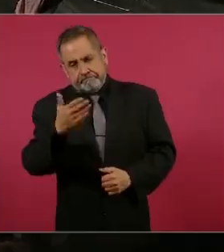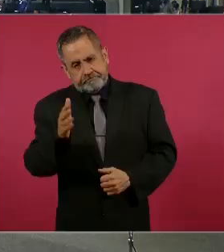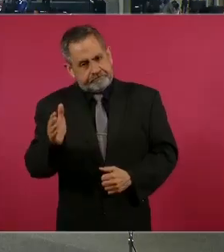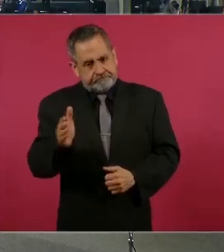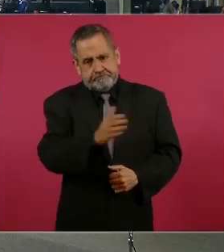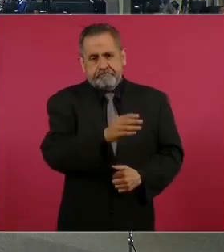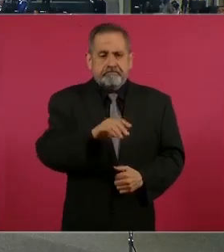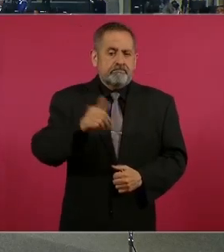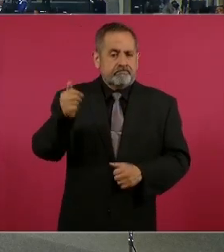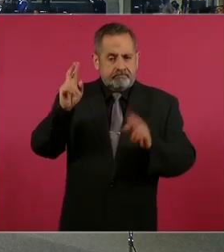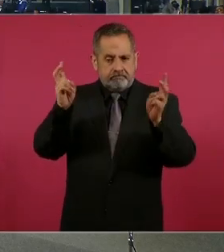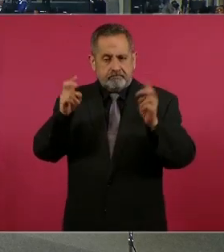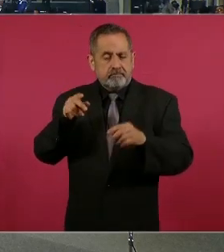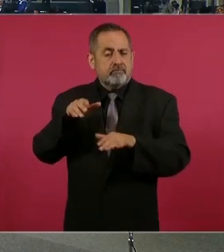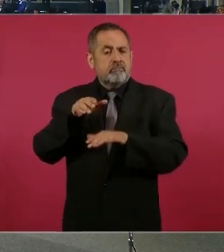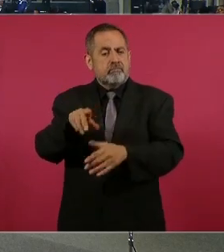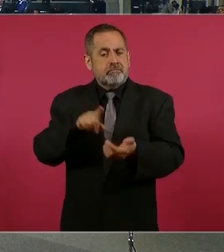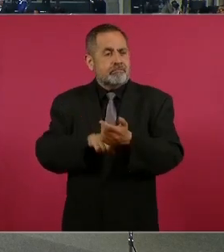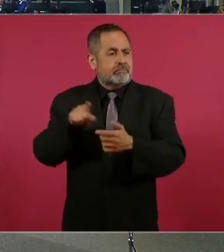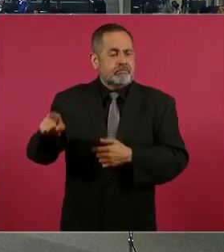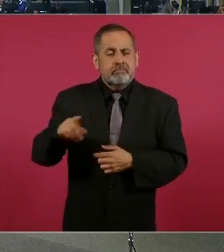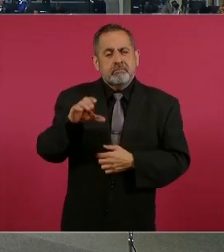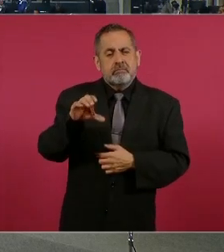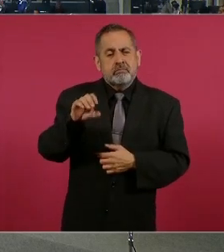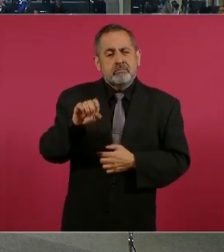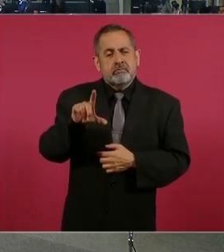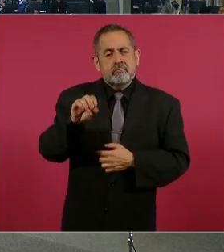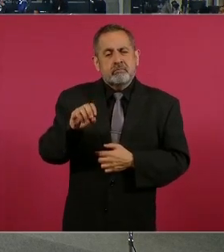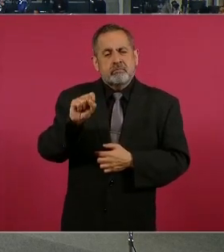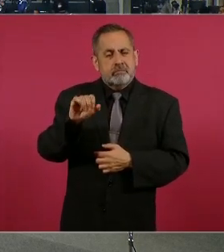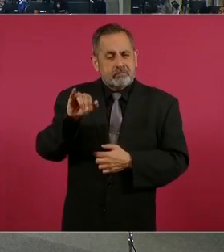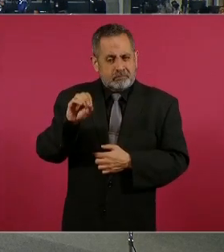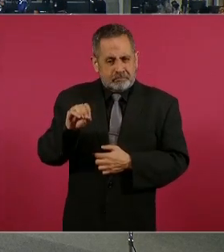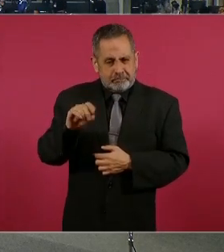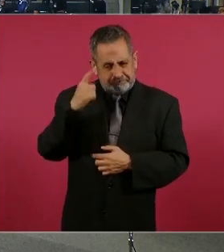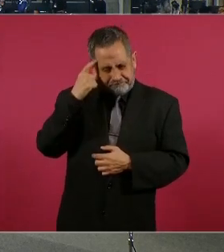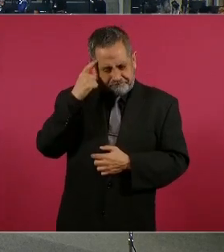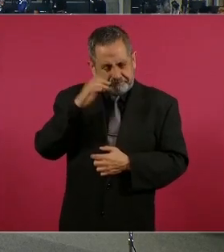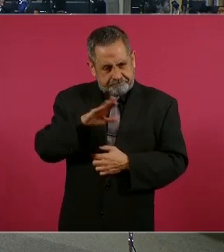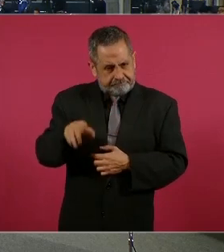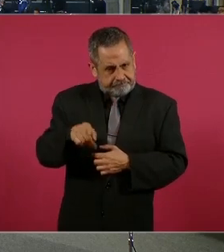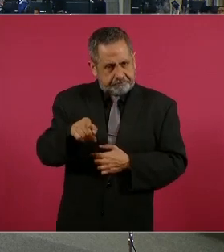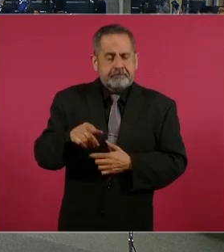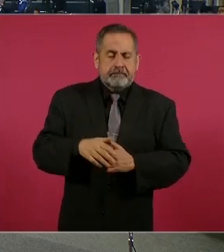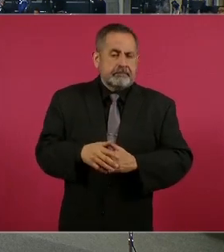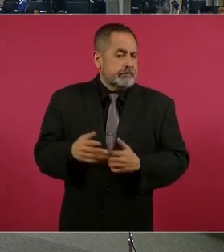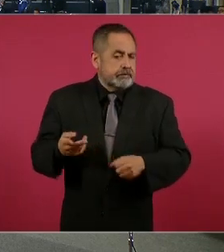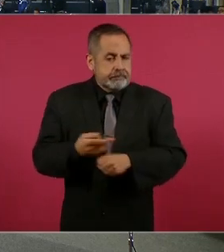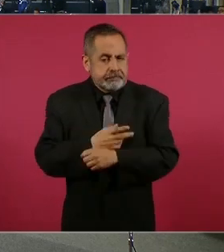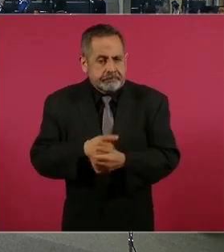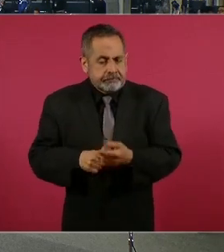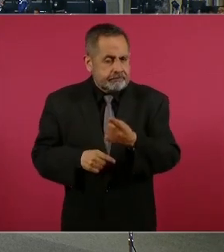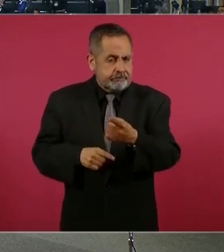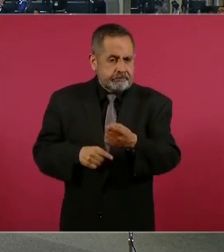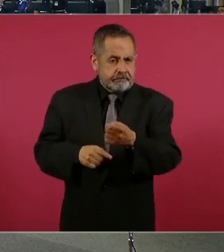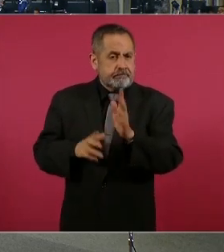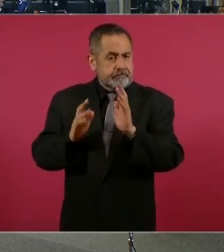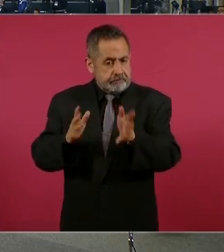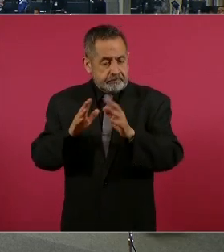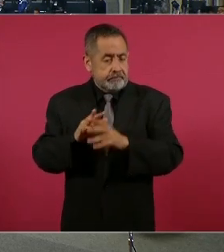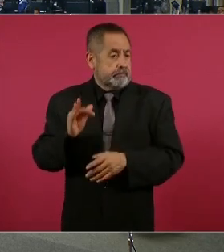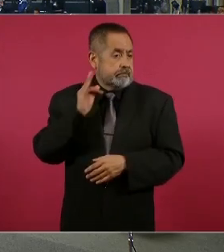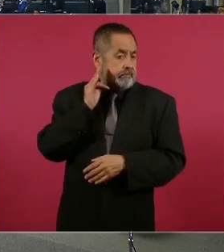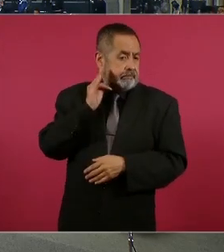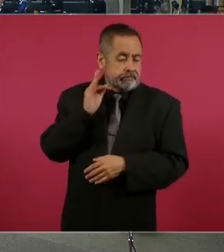Colosio, saber si será una demanda de su gobierno o si ya lo hizo la